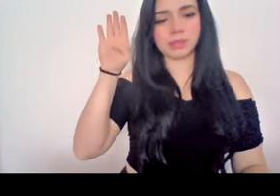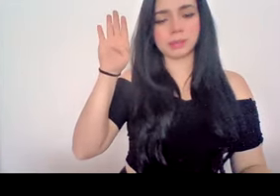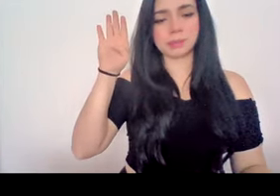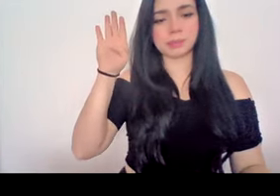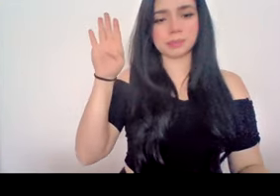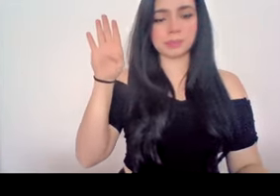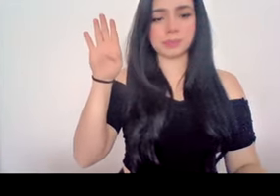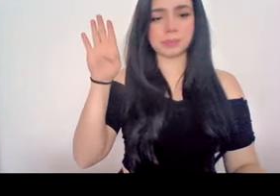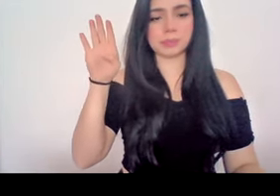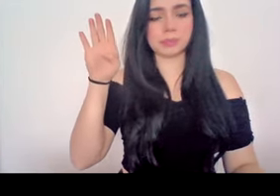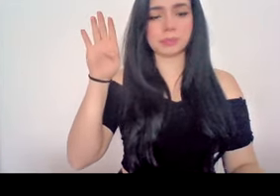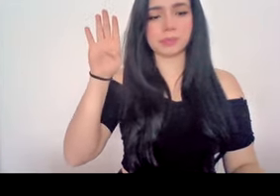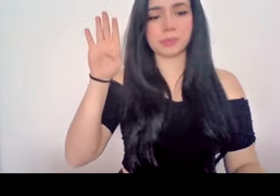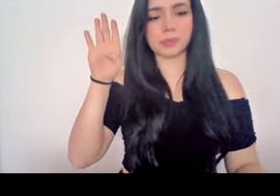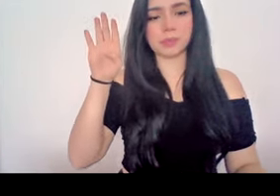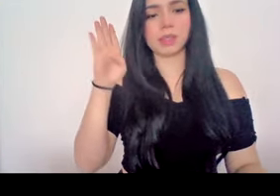Vamos a hacer así.